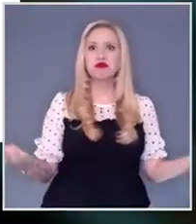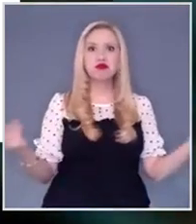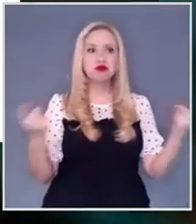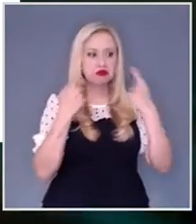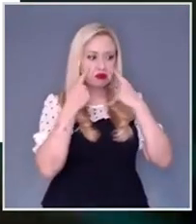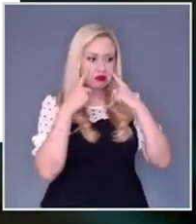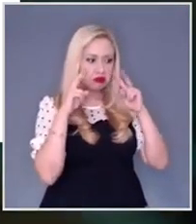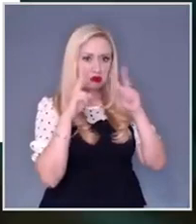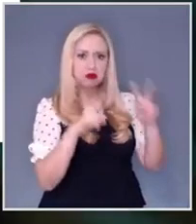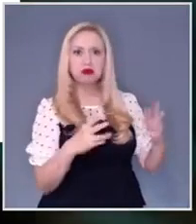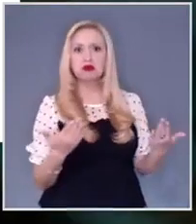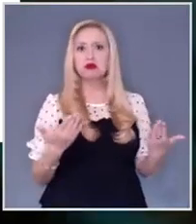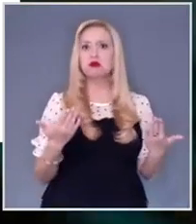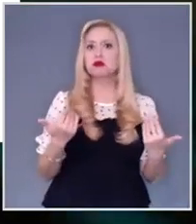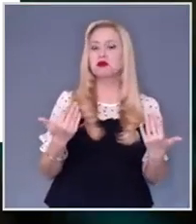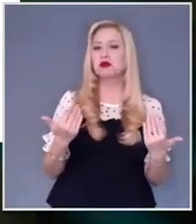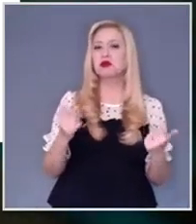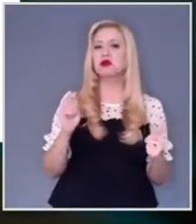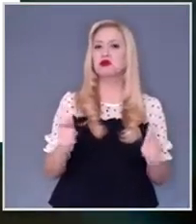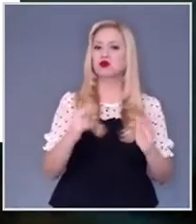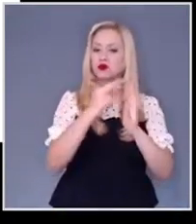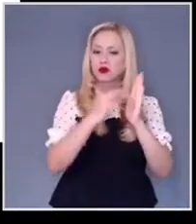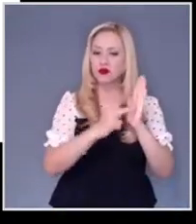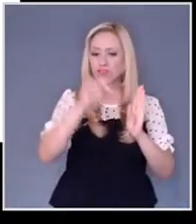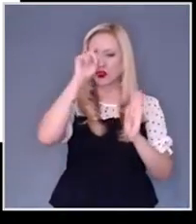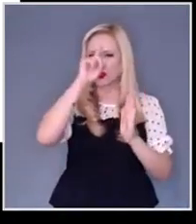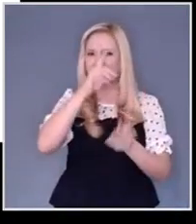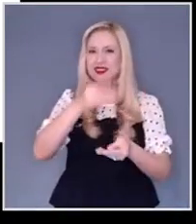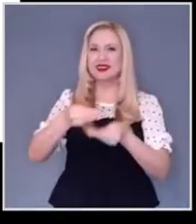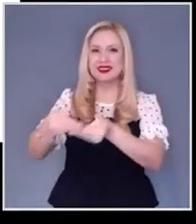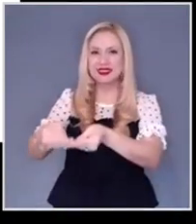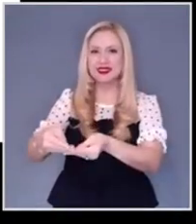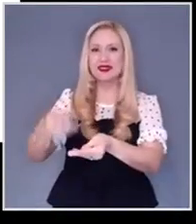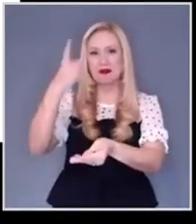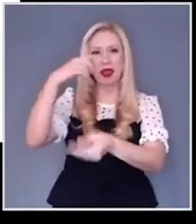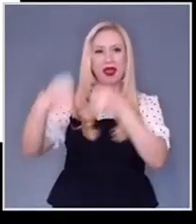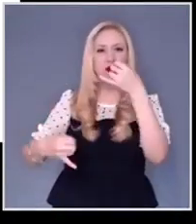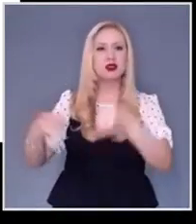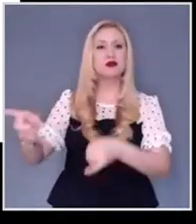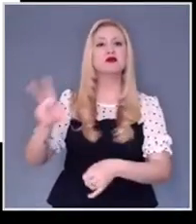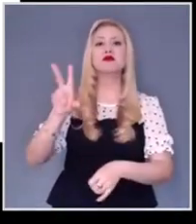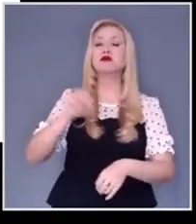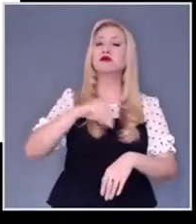sean suficientemente aplicados por el informativo juan carlos gonzález